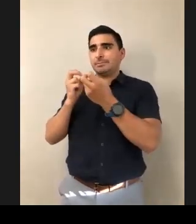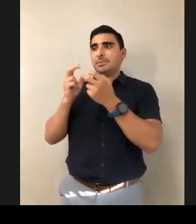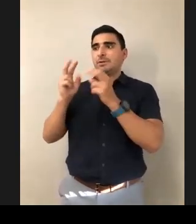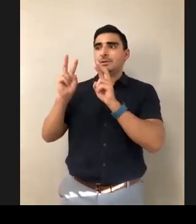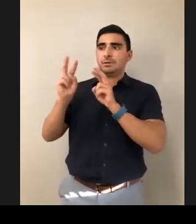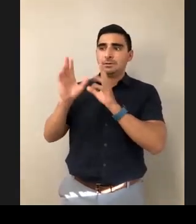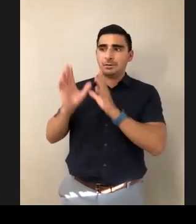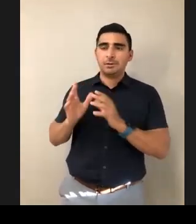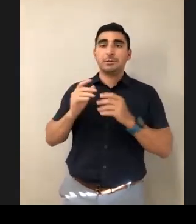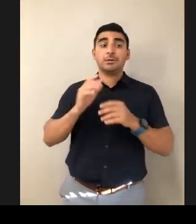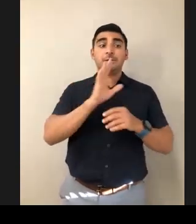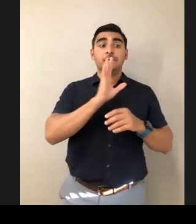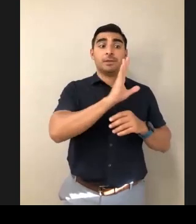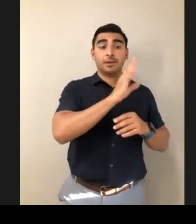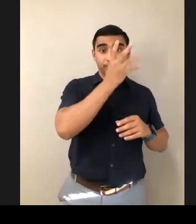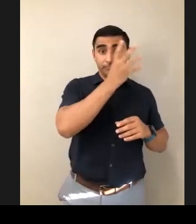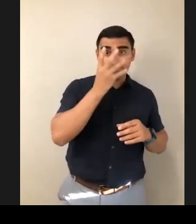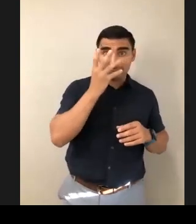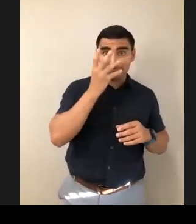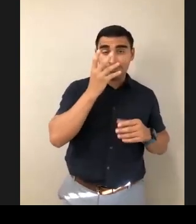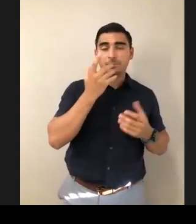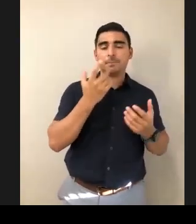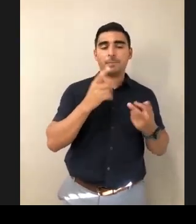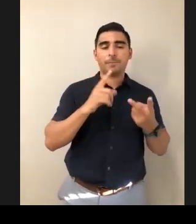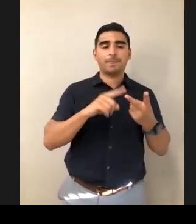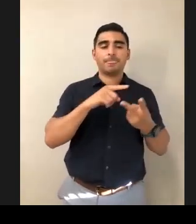porque debido a su estatus,